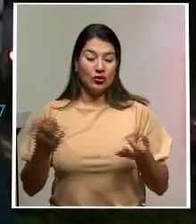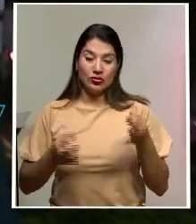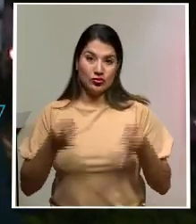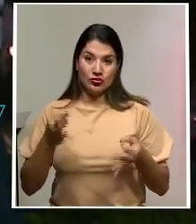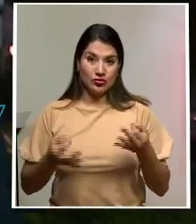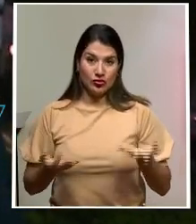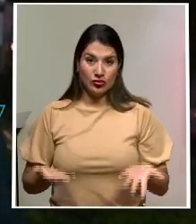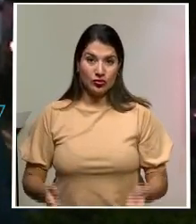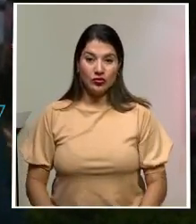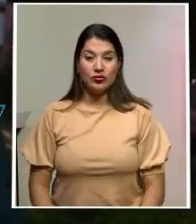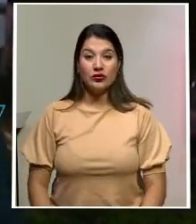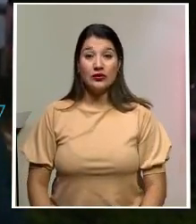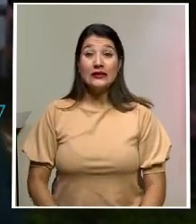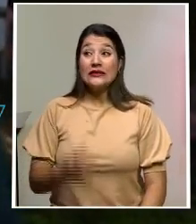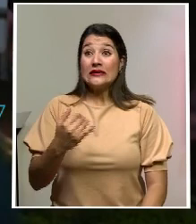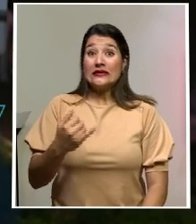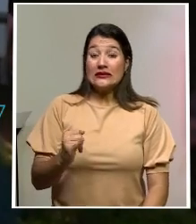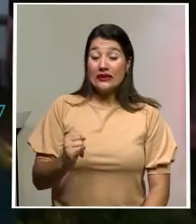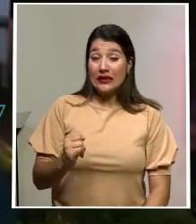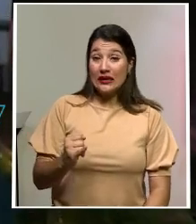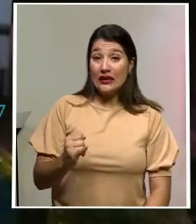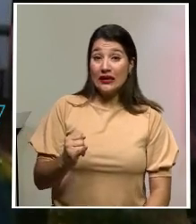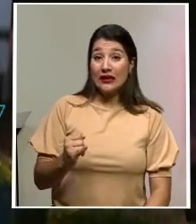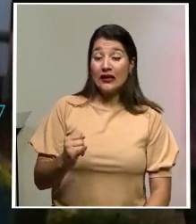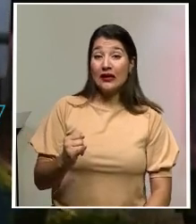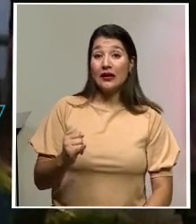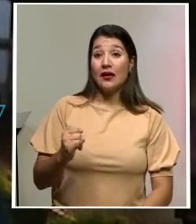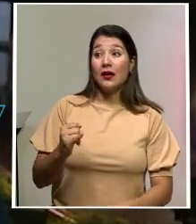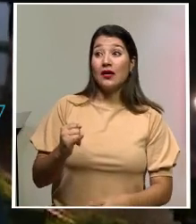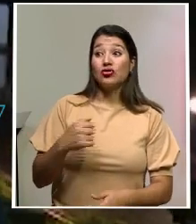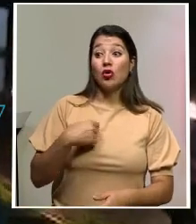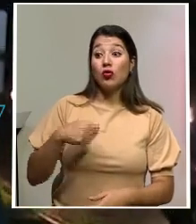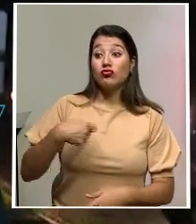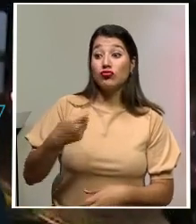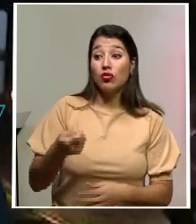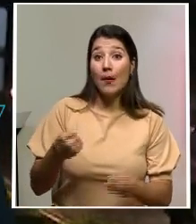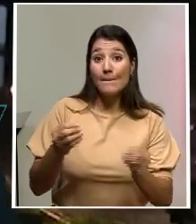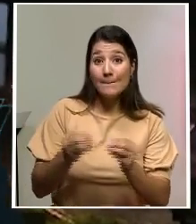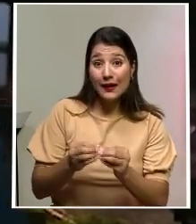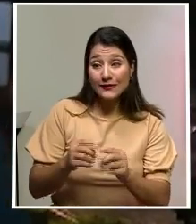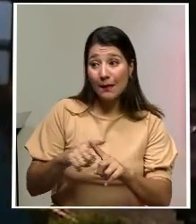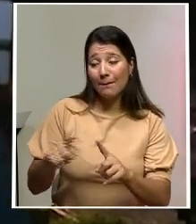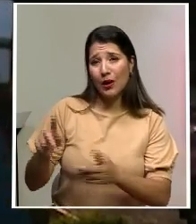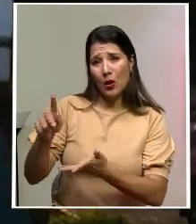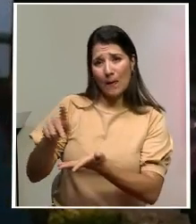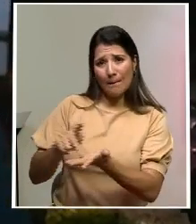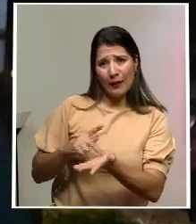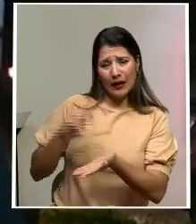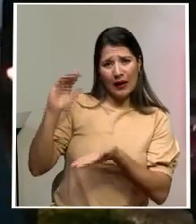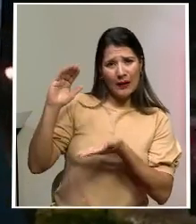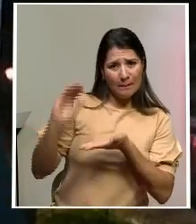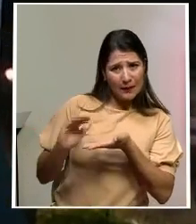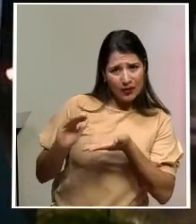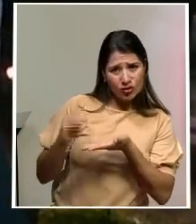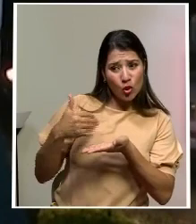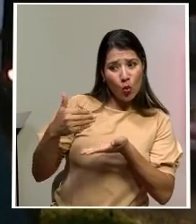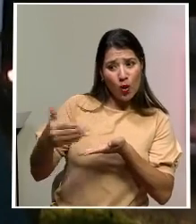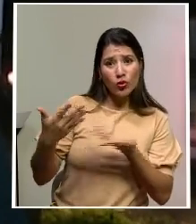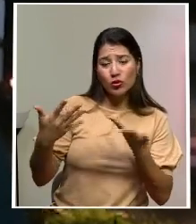injusto, porque si voy a recibir de la pensión menos que de lo que estoy aportando,